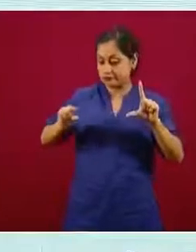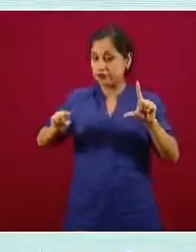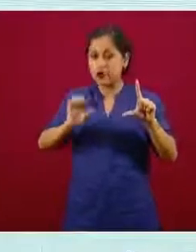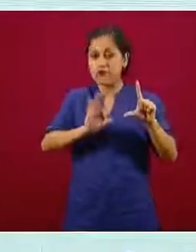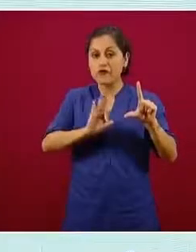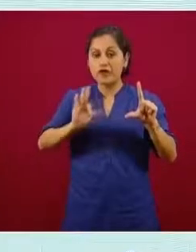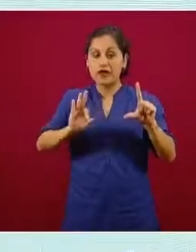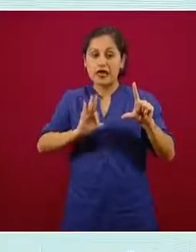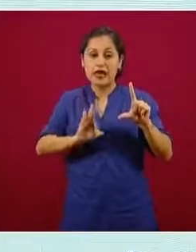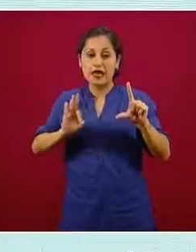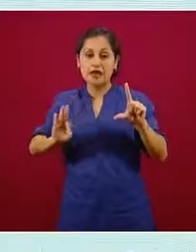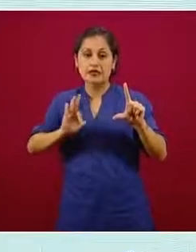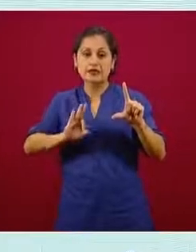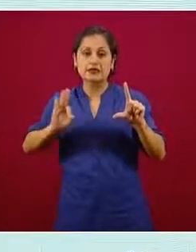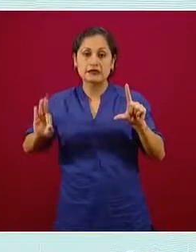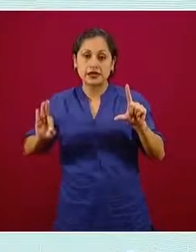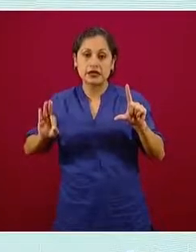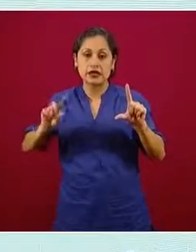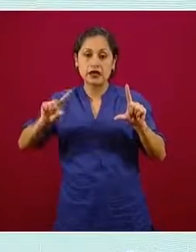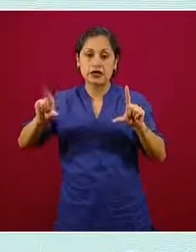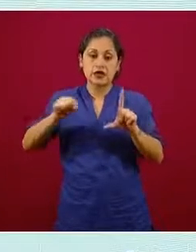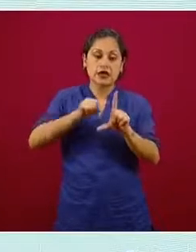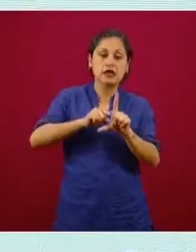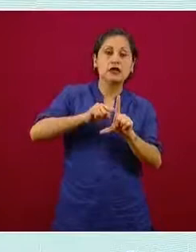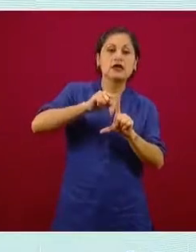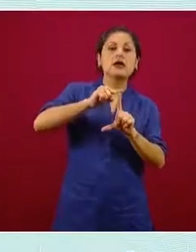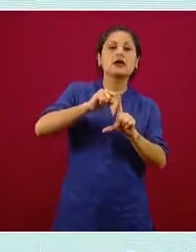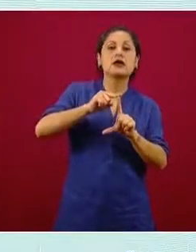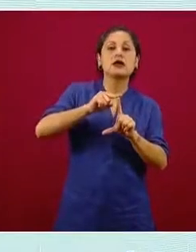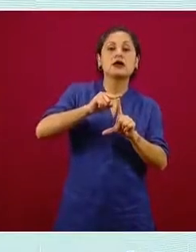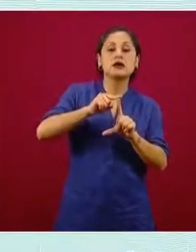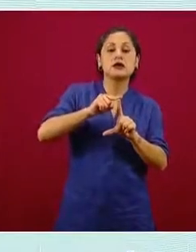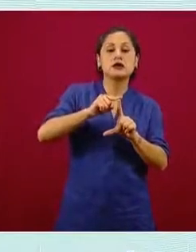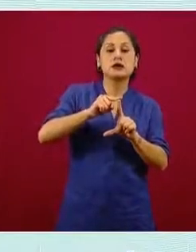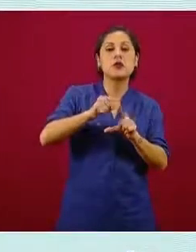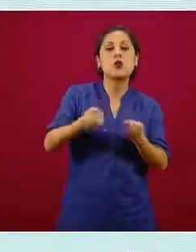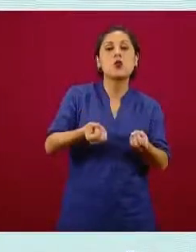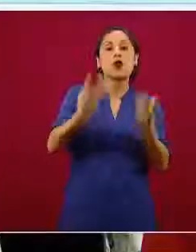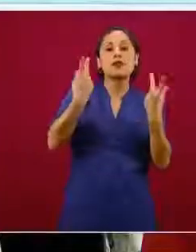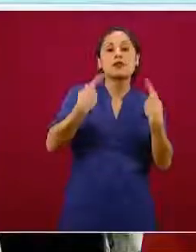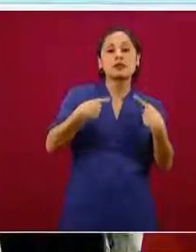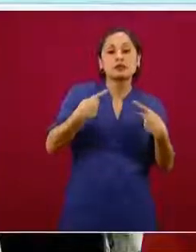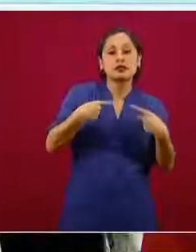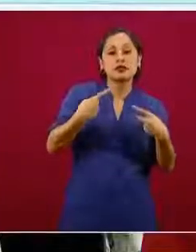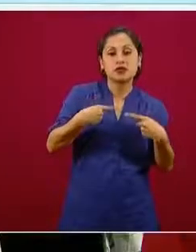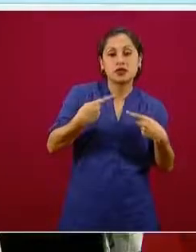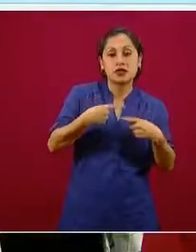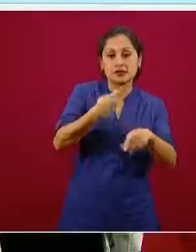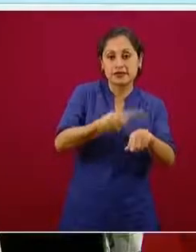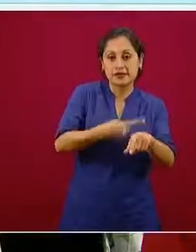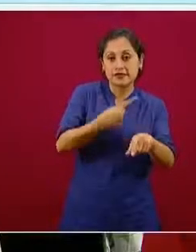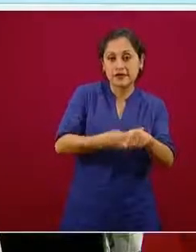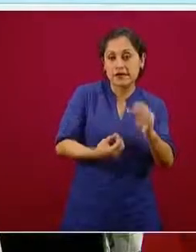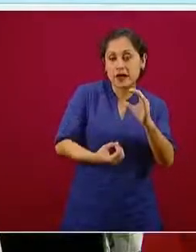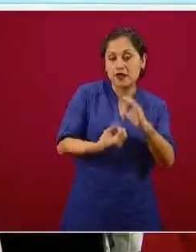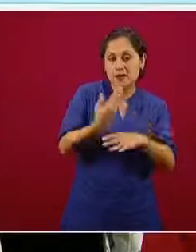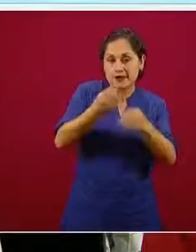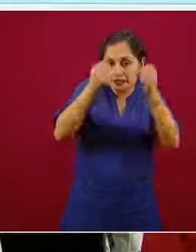eje vertical el evento de interés, en este caso los casos nuevos de COVID